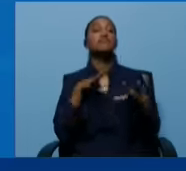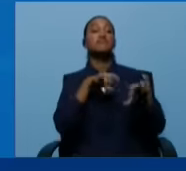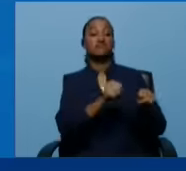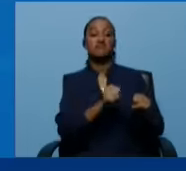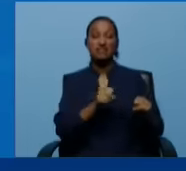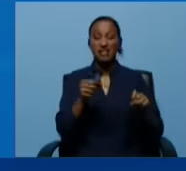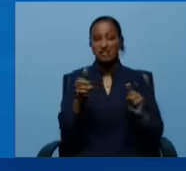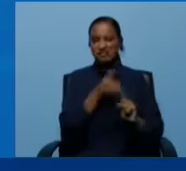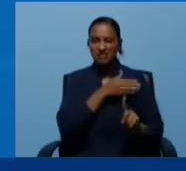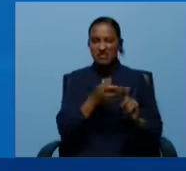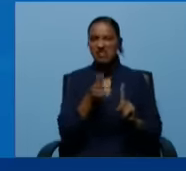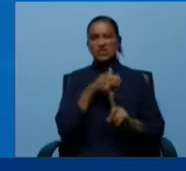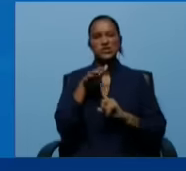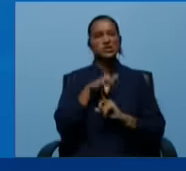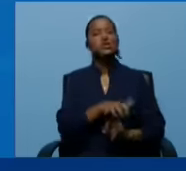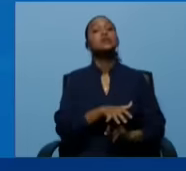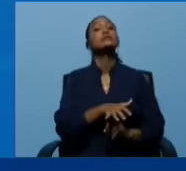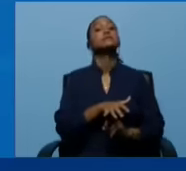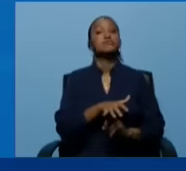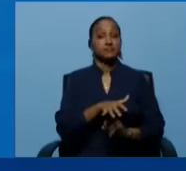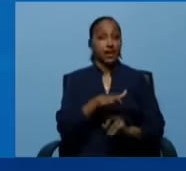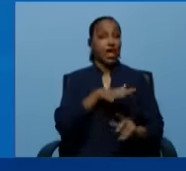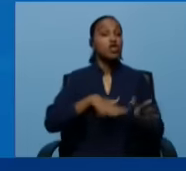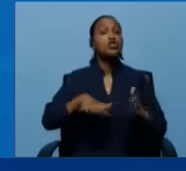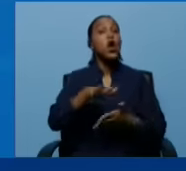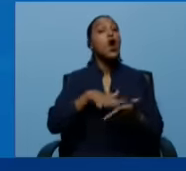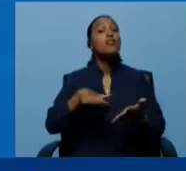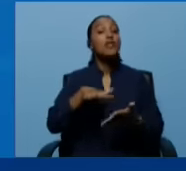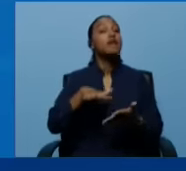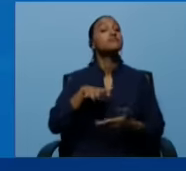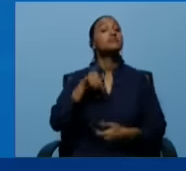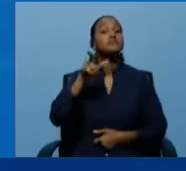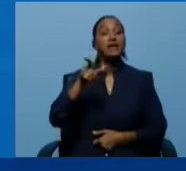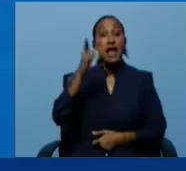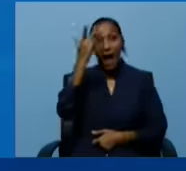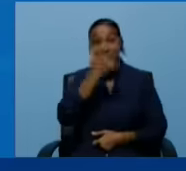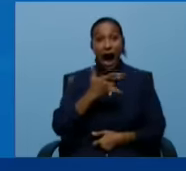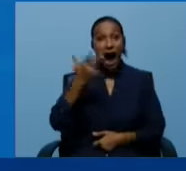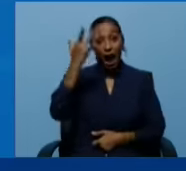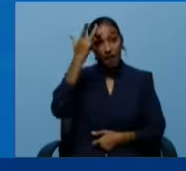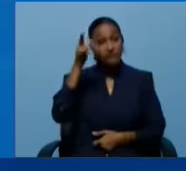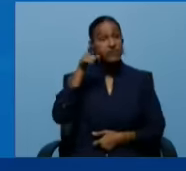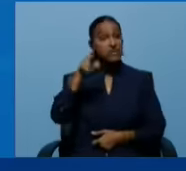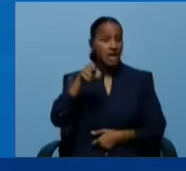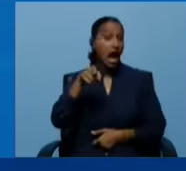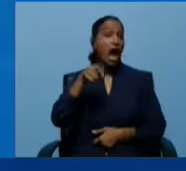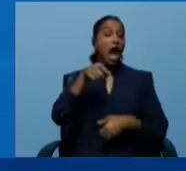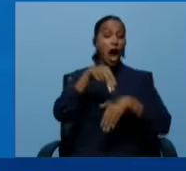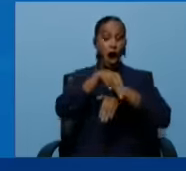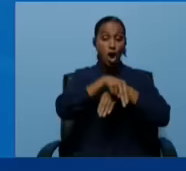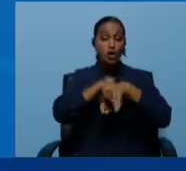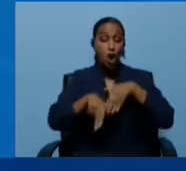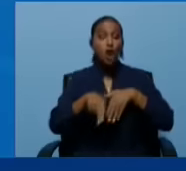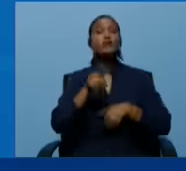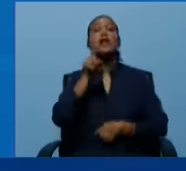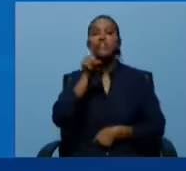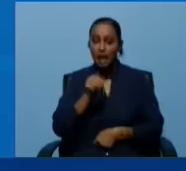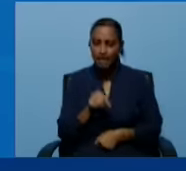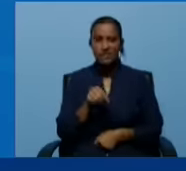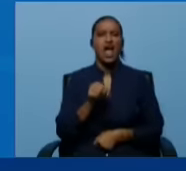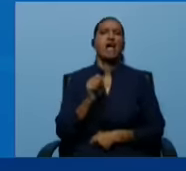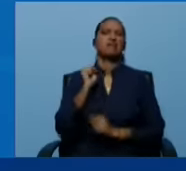destruyeron a nuestra hermana Libia en el norte de África. En nombre de la libertad durante 20 años destruyeron